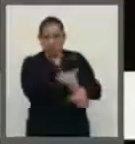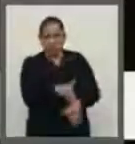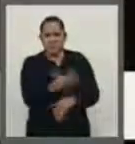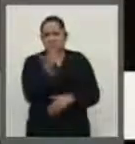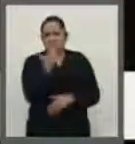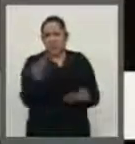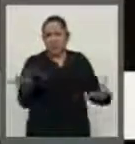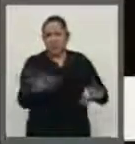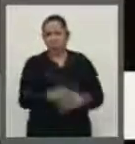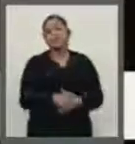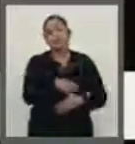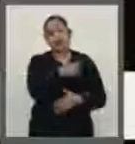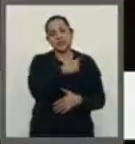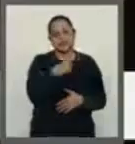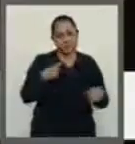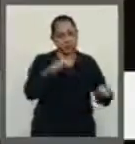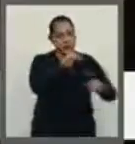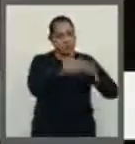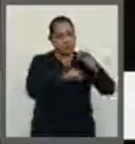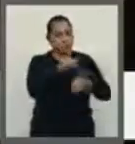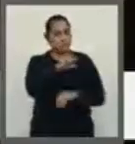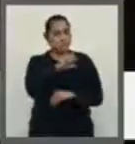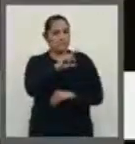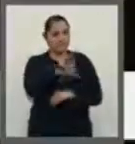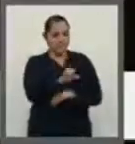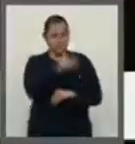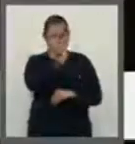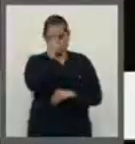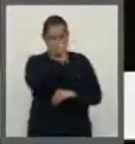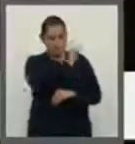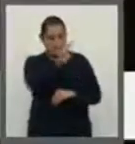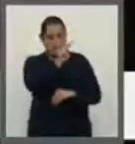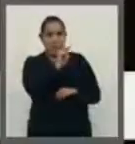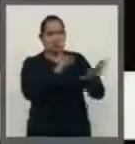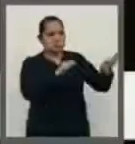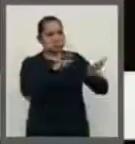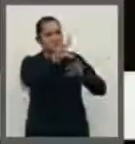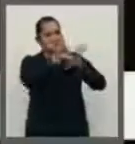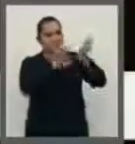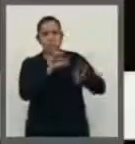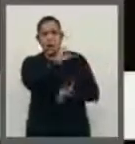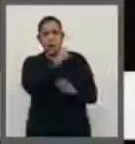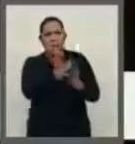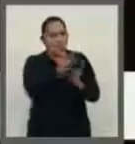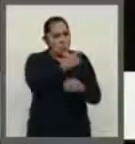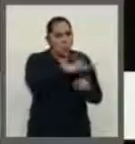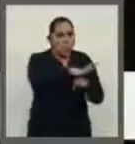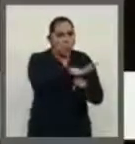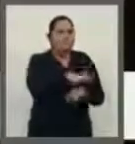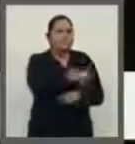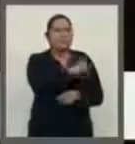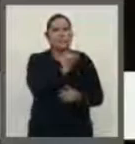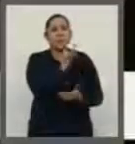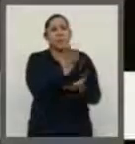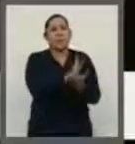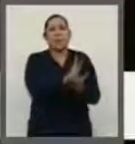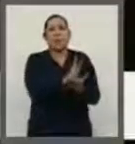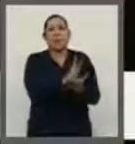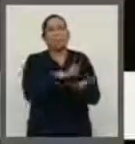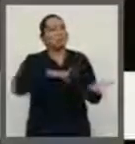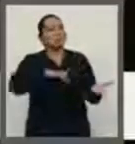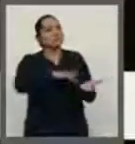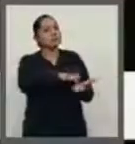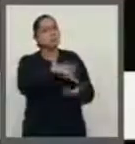de contratación de medios de comunicación social, beneficiando a los mismos medios